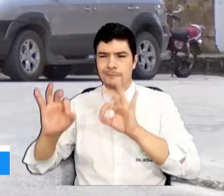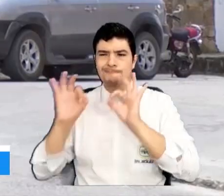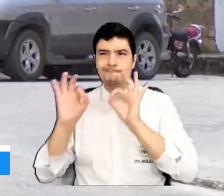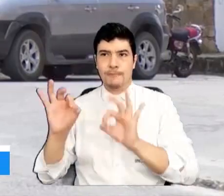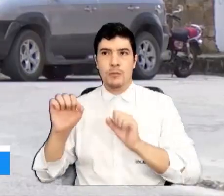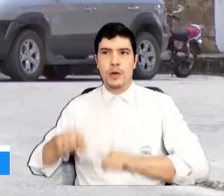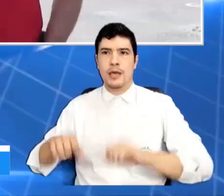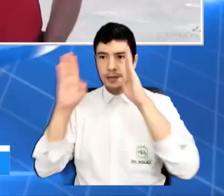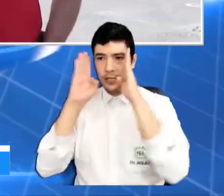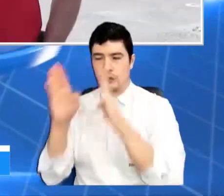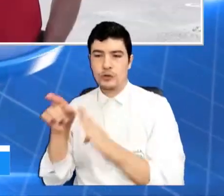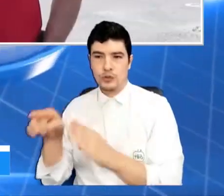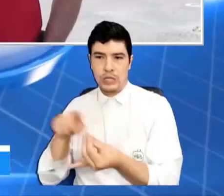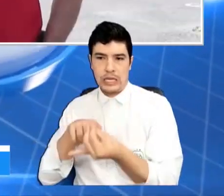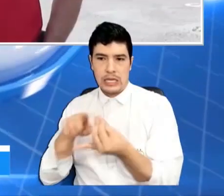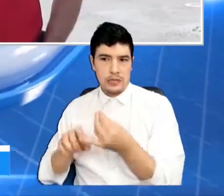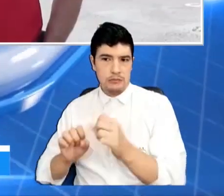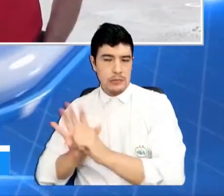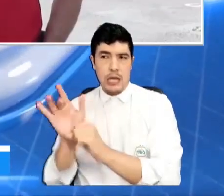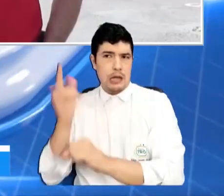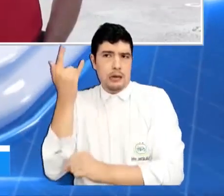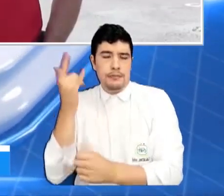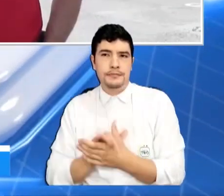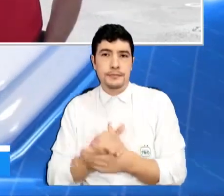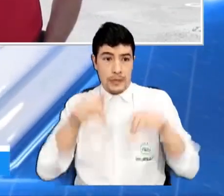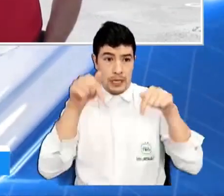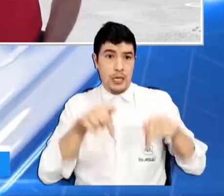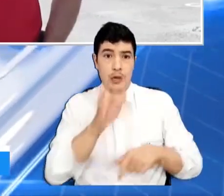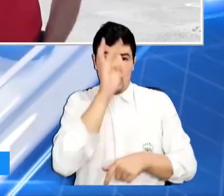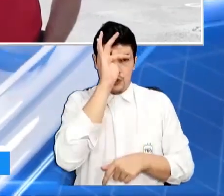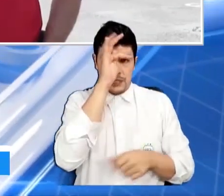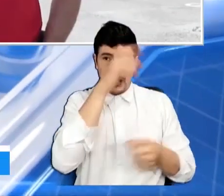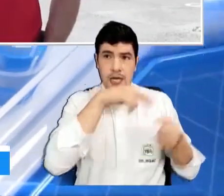de García Rovira. Desde Málaga, Pedro Manrique para Oriente Noticias, estamos informando.